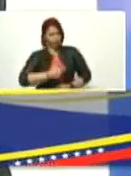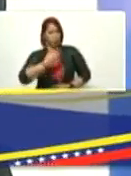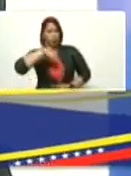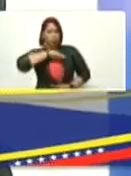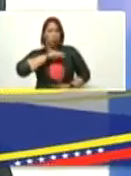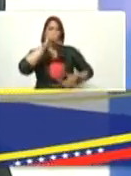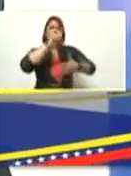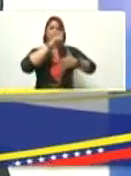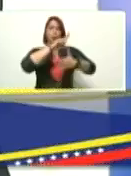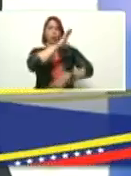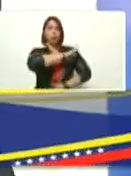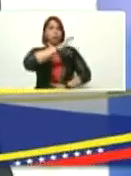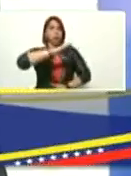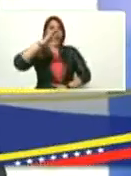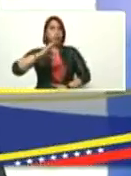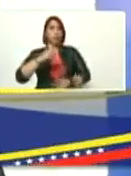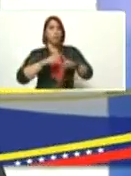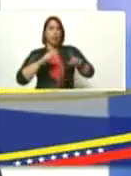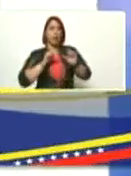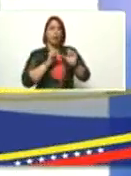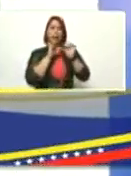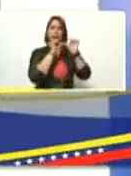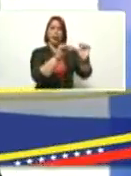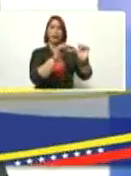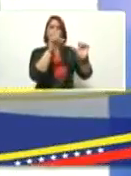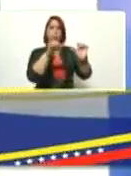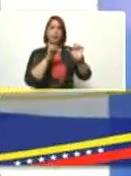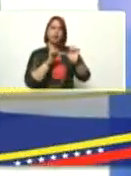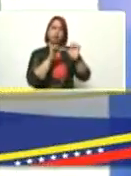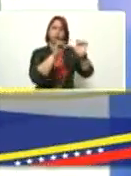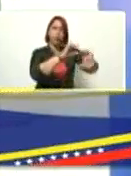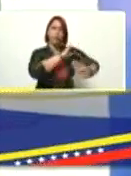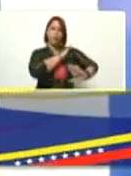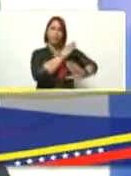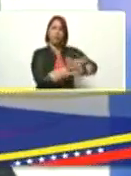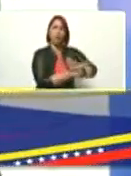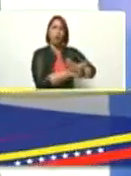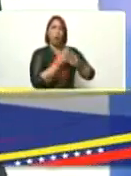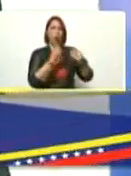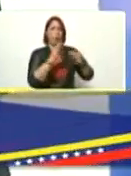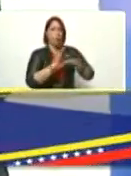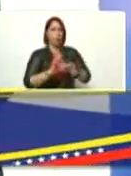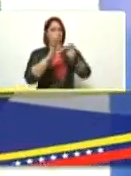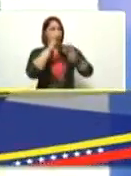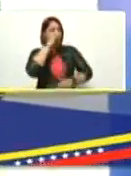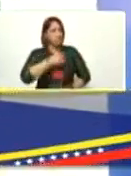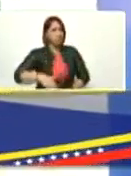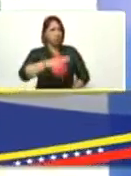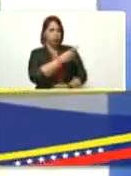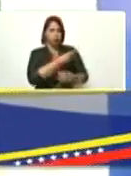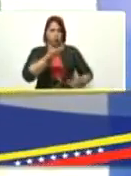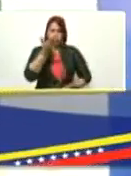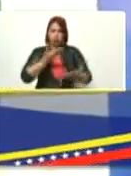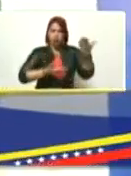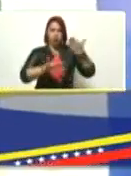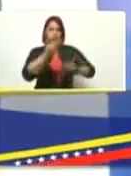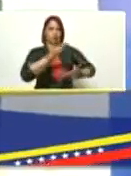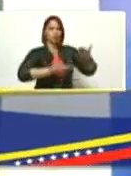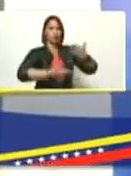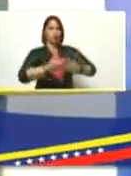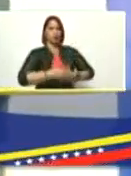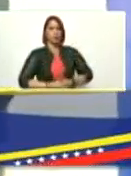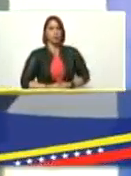nuestraamericana y caribeña, para seguir y continuar fortaleciéndonos como un pueblo digno, solidario,